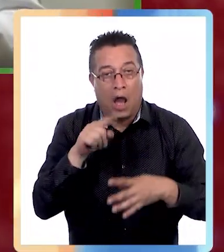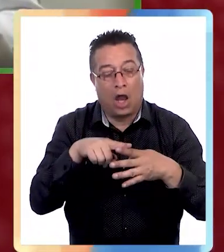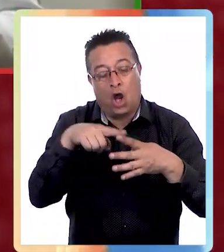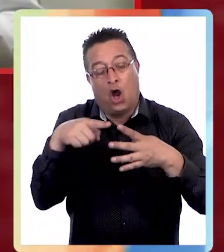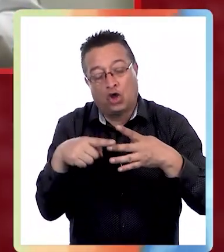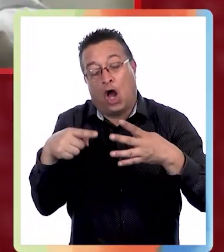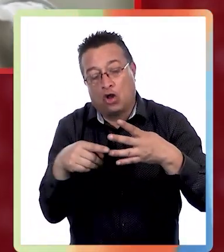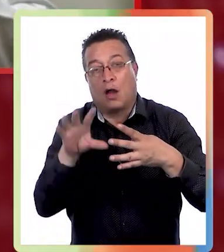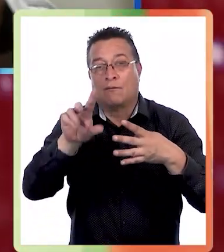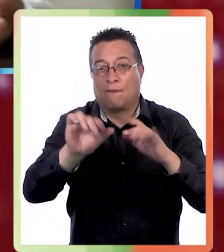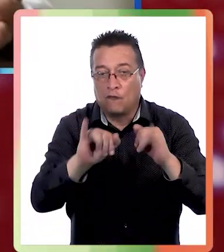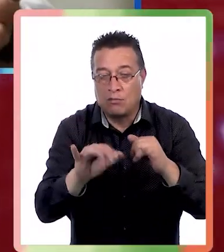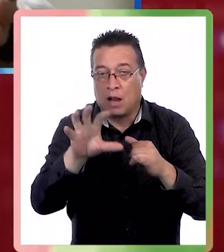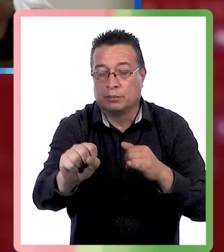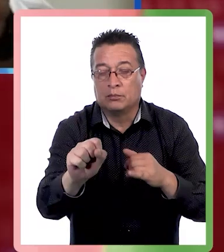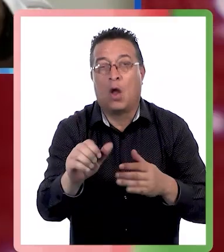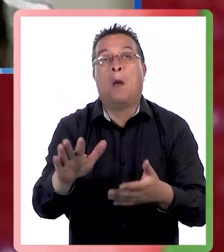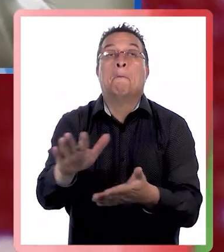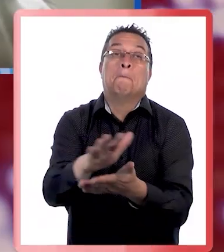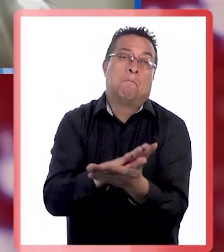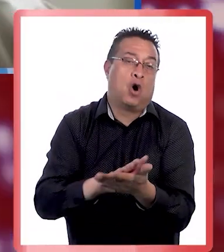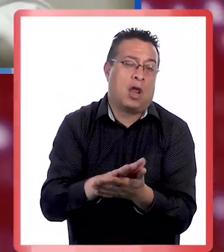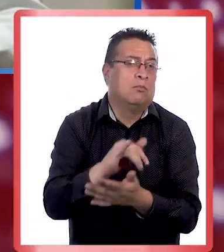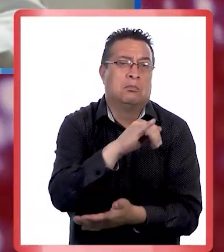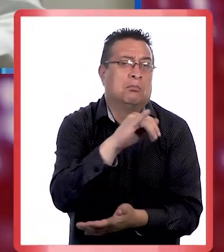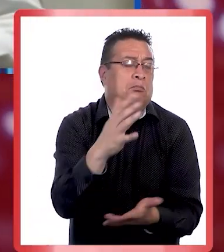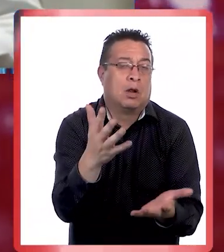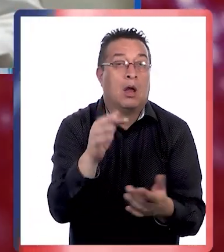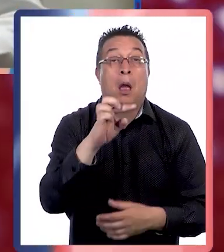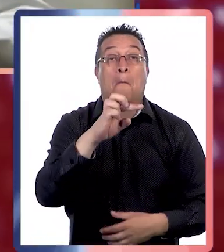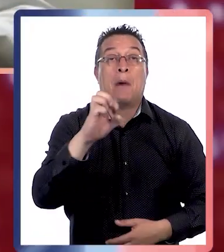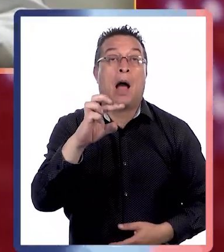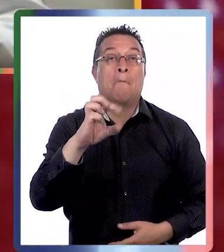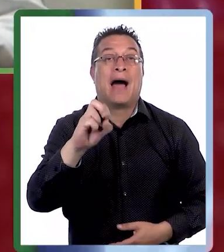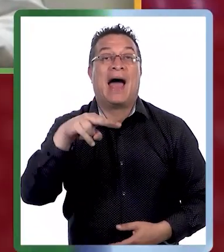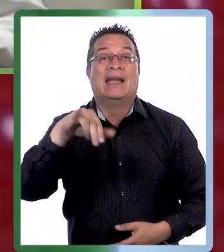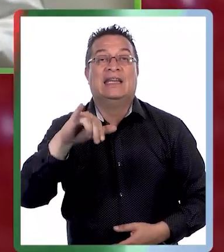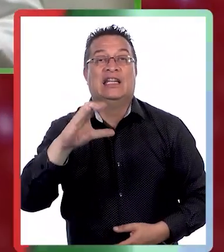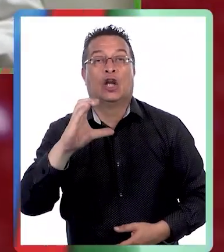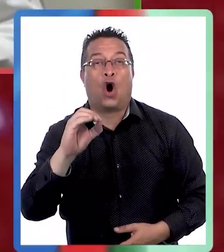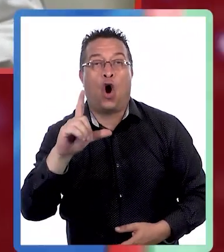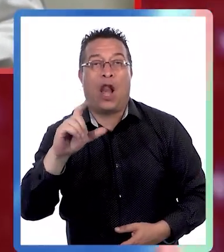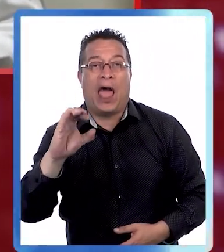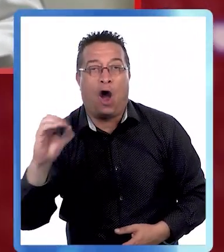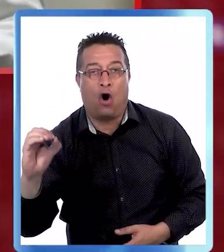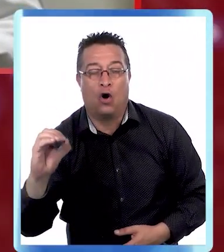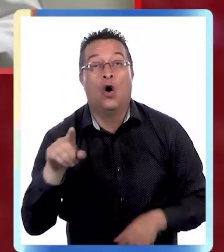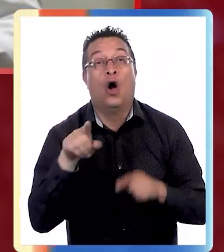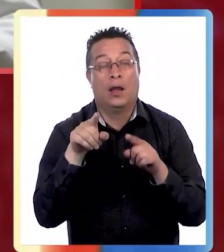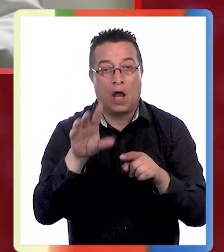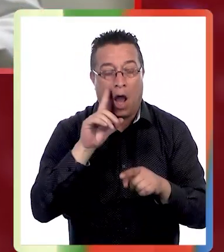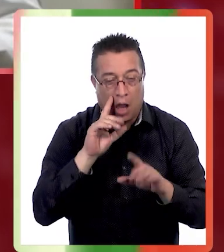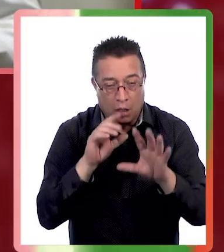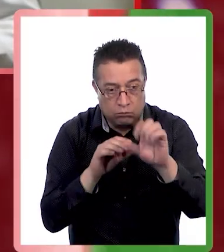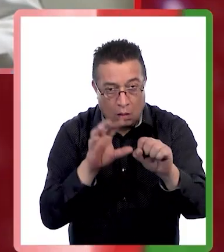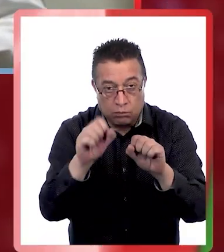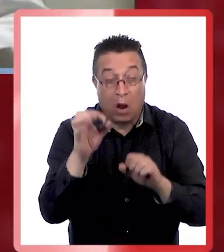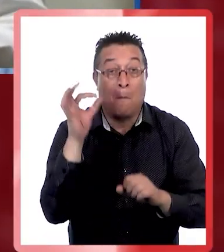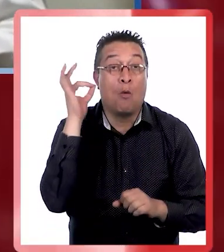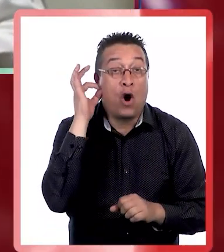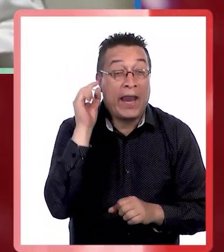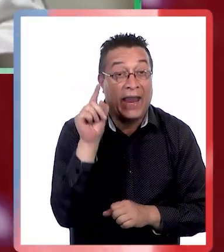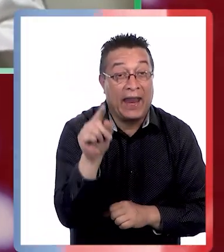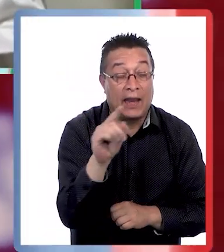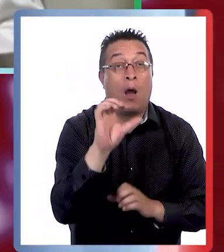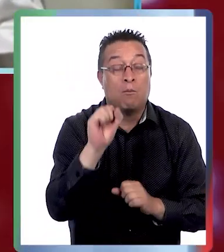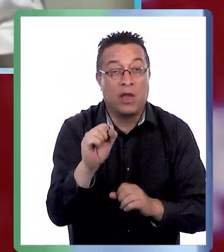formas de detectarlo. Un ejemplo clásico es el Papa Nicolau. El Papa Nicolau es un examen que detecta alteraciones en las mujeres